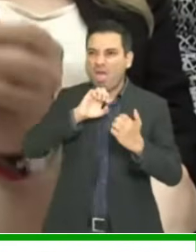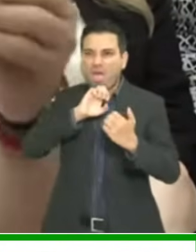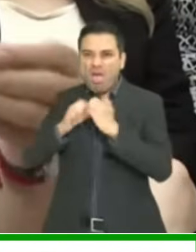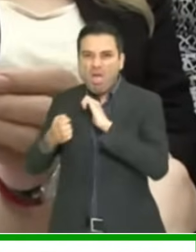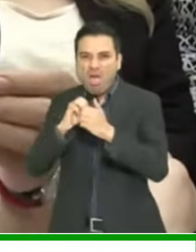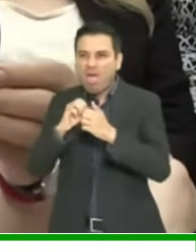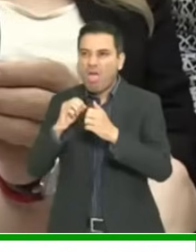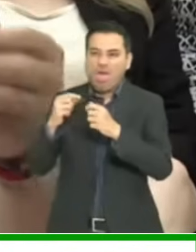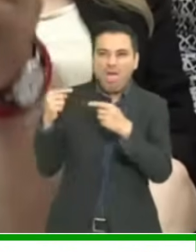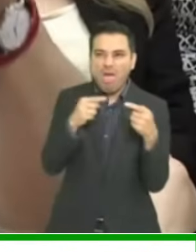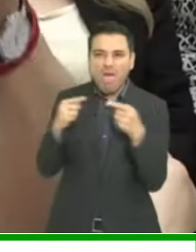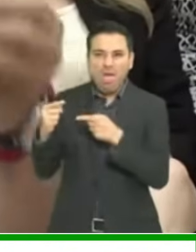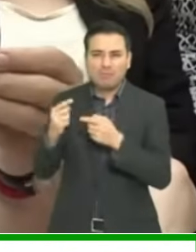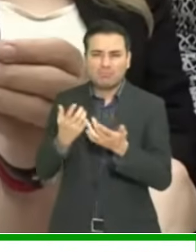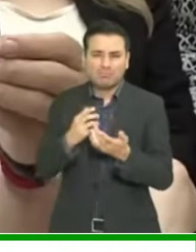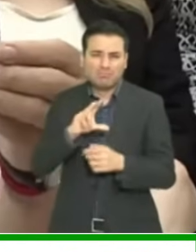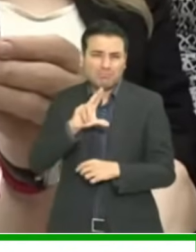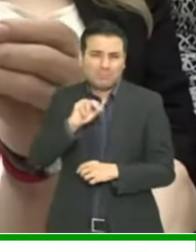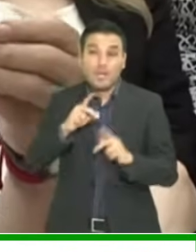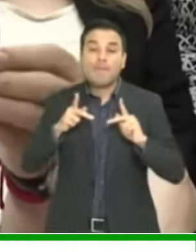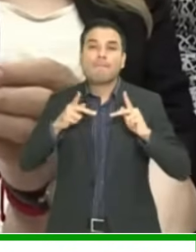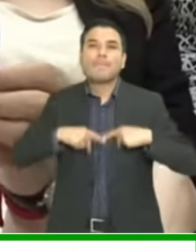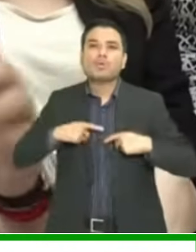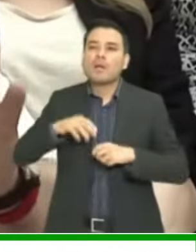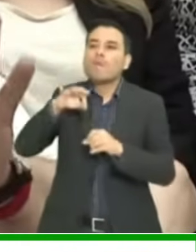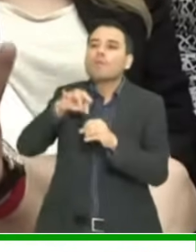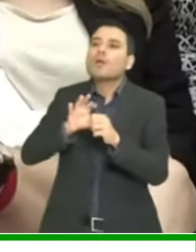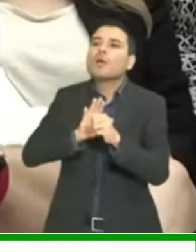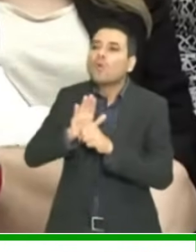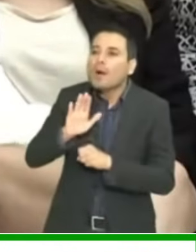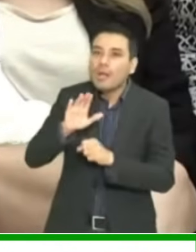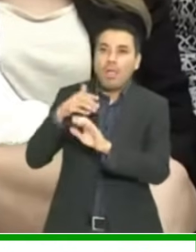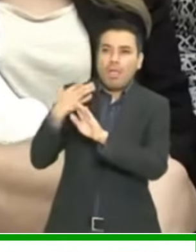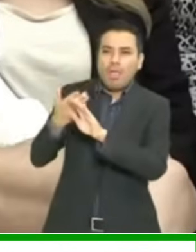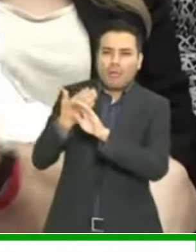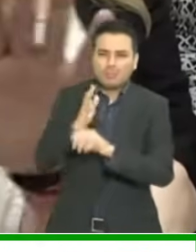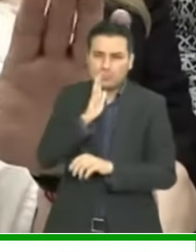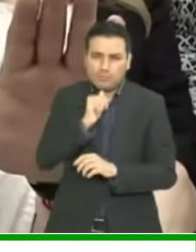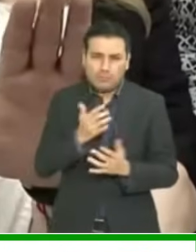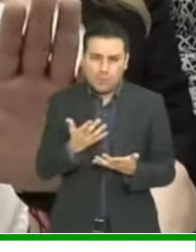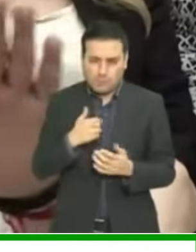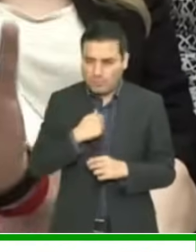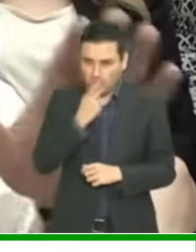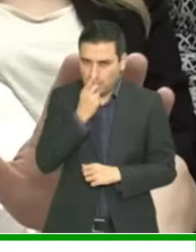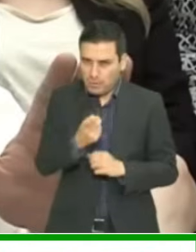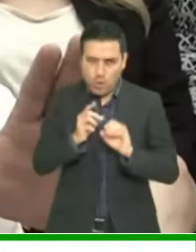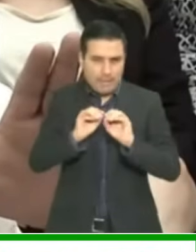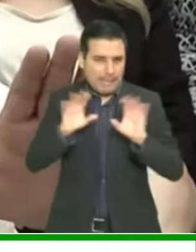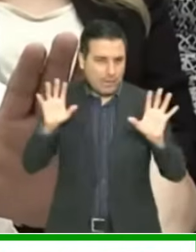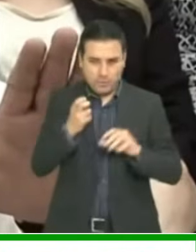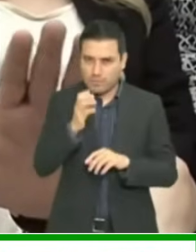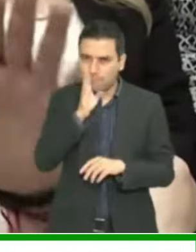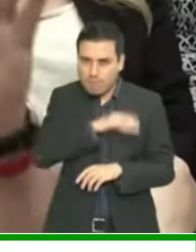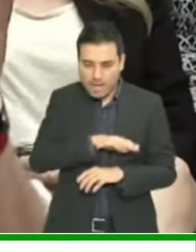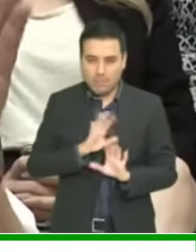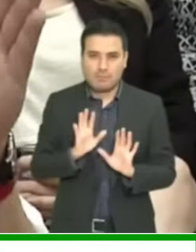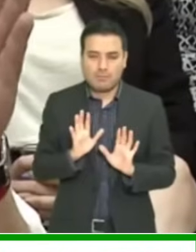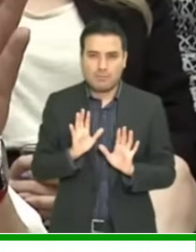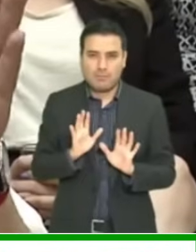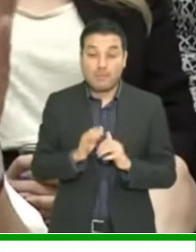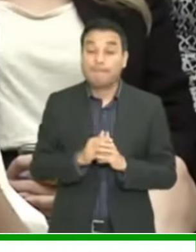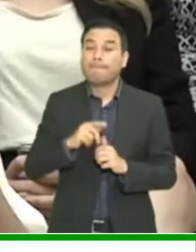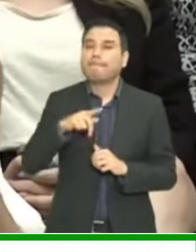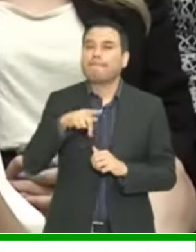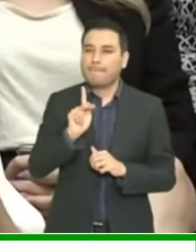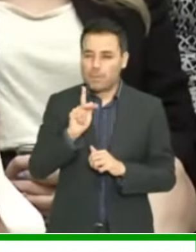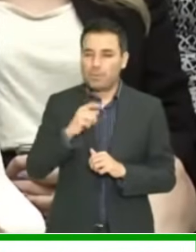calificar, atacar a la gente por su voto o por su preferencia. Yo eso lo quiero decir con absoluta claridad, no corresponde. Pero sí me parece